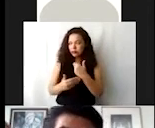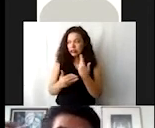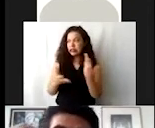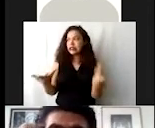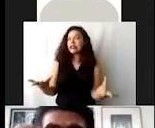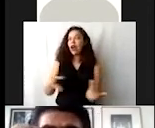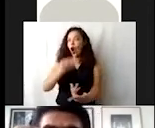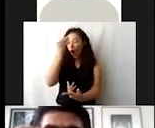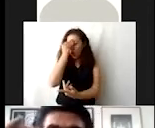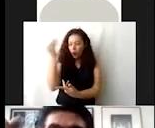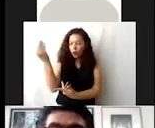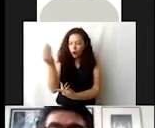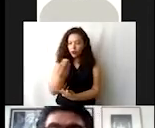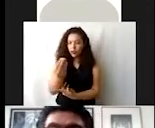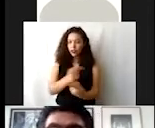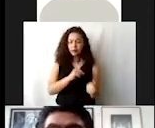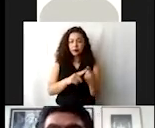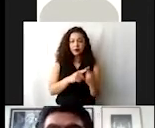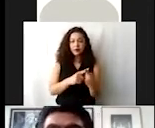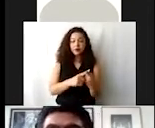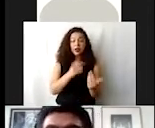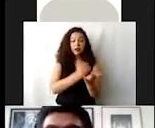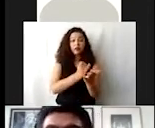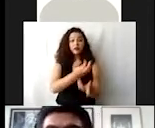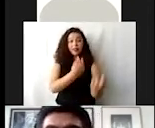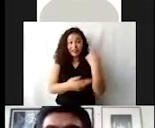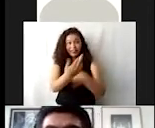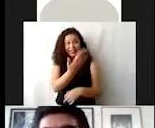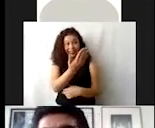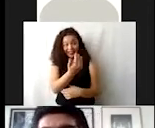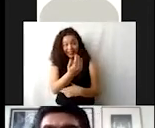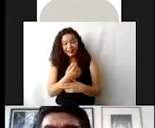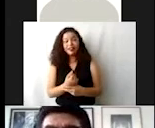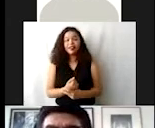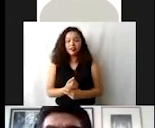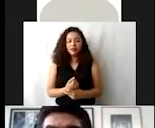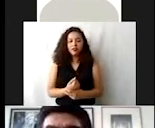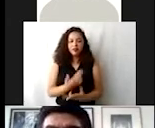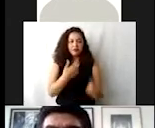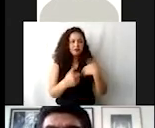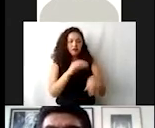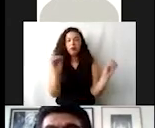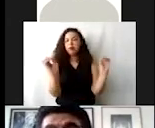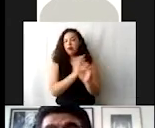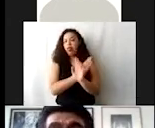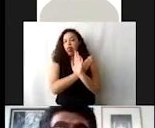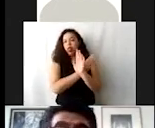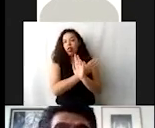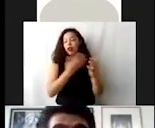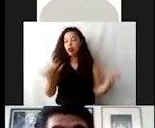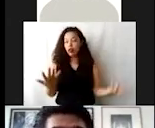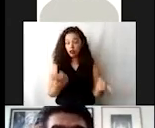si estamos solicitando la devolución, ¿sí? Pues no nos la van a regresar. Y segundo,